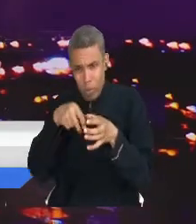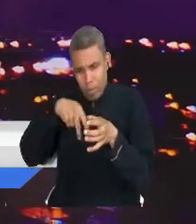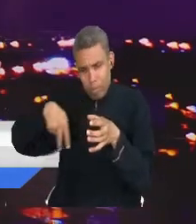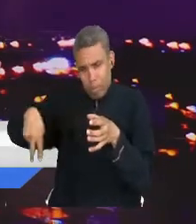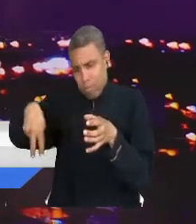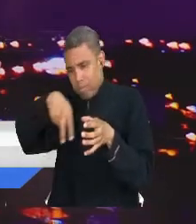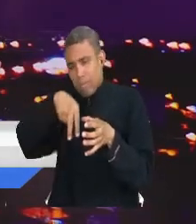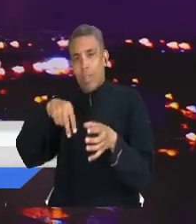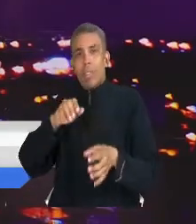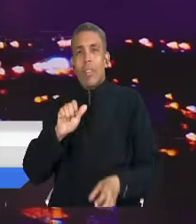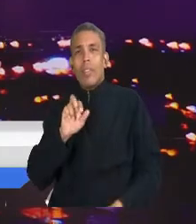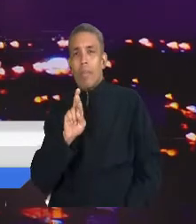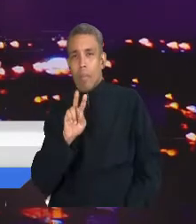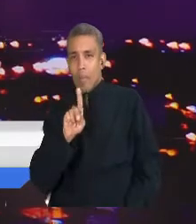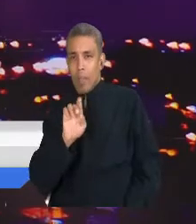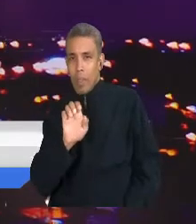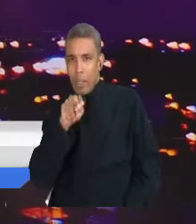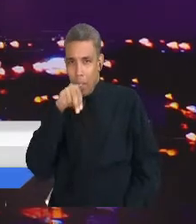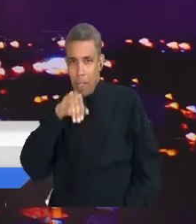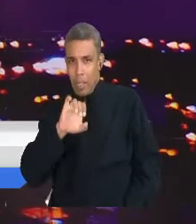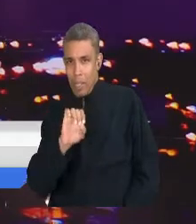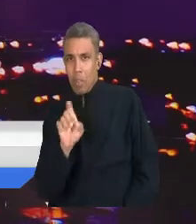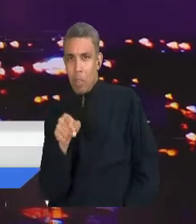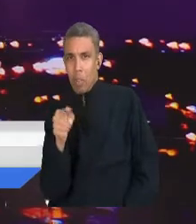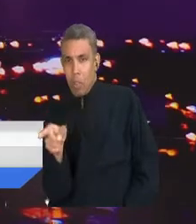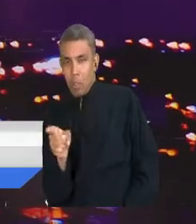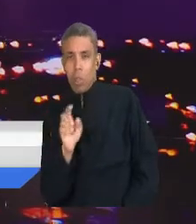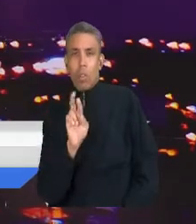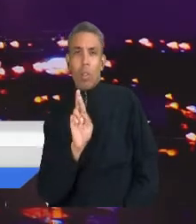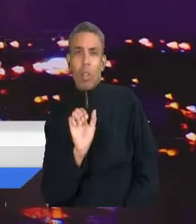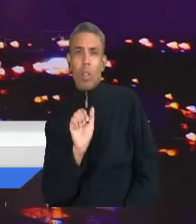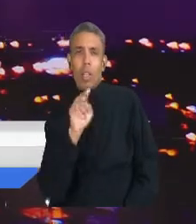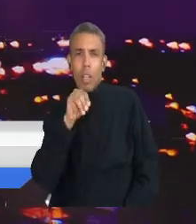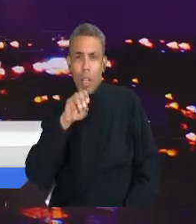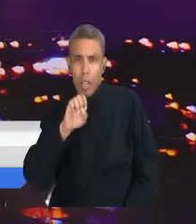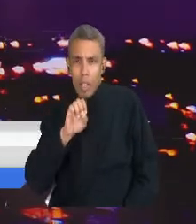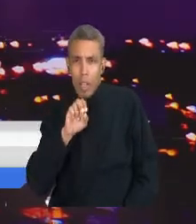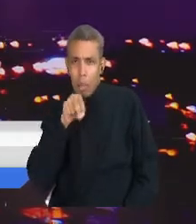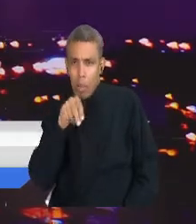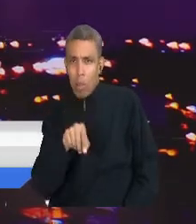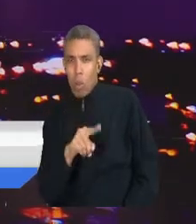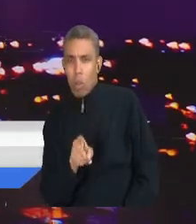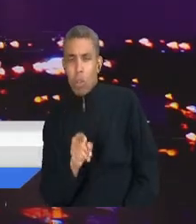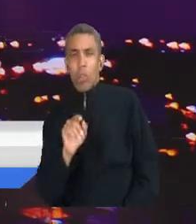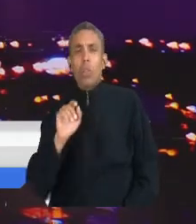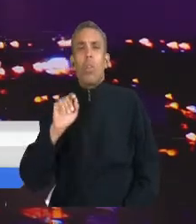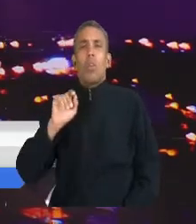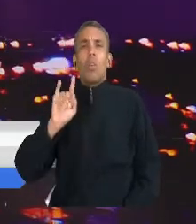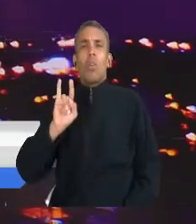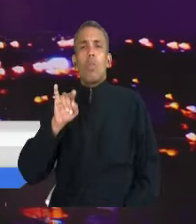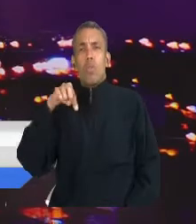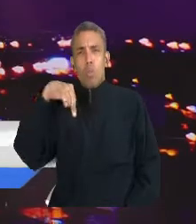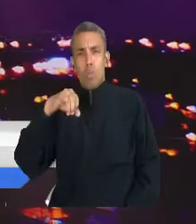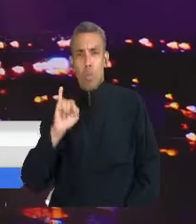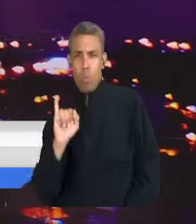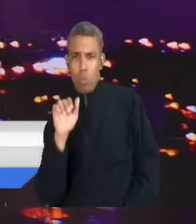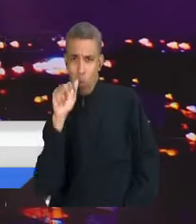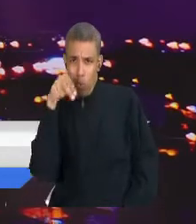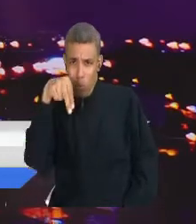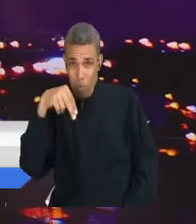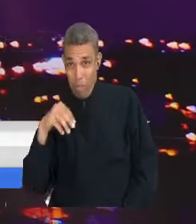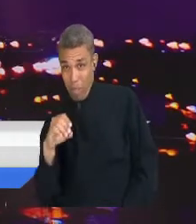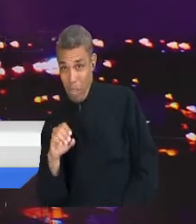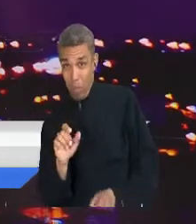Erazo Mesa, Ramón Padilla Fernández, el mismo Ulpiano Díaz, apoyaron la idea de